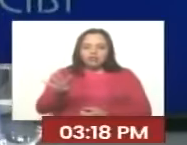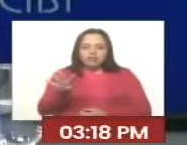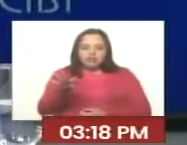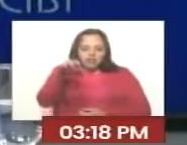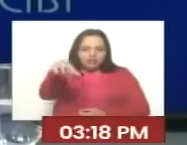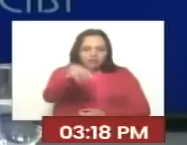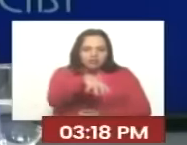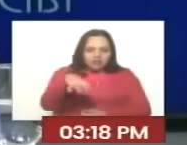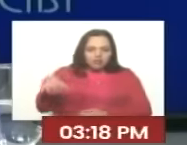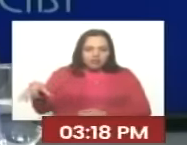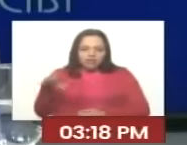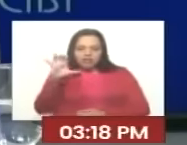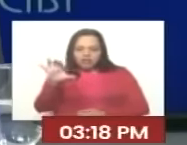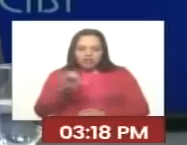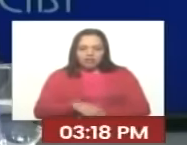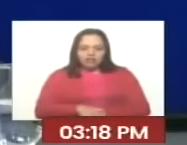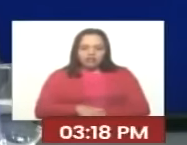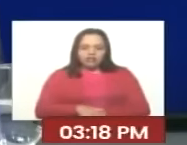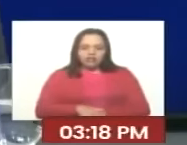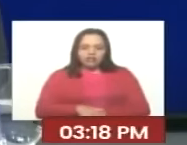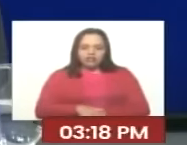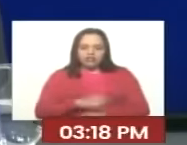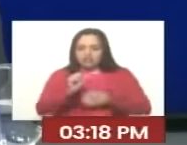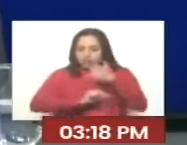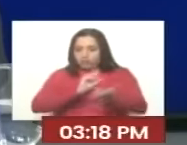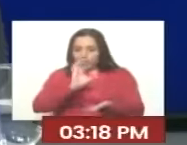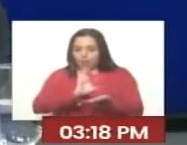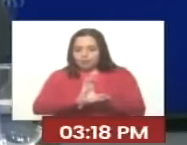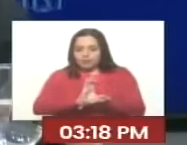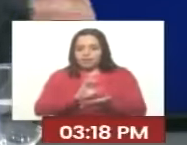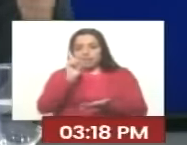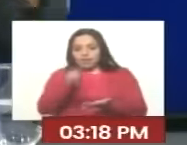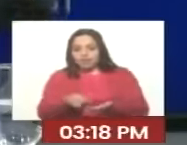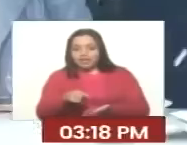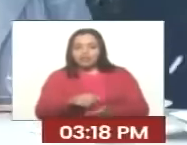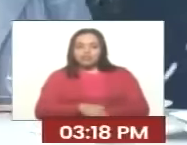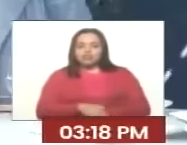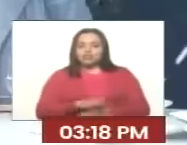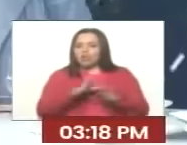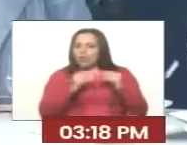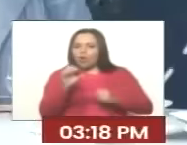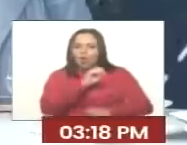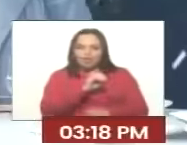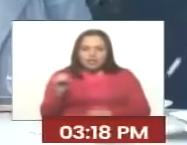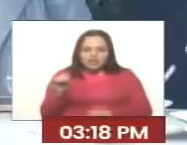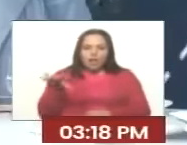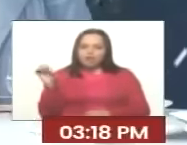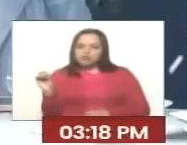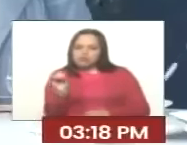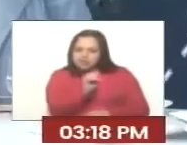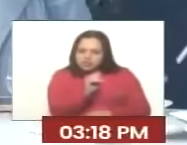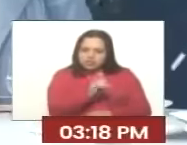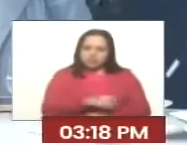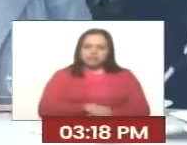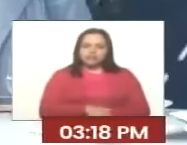zonas del país, área metropolitana de Caracas, toda la región oriental, occidental,